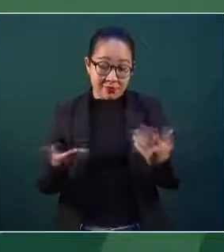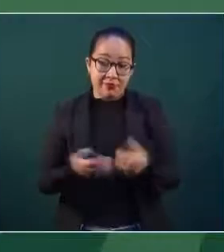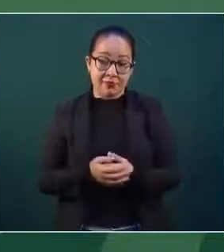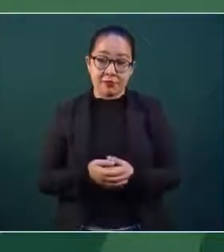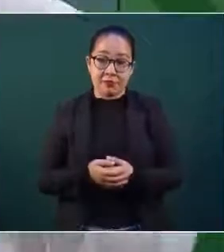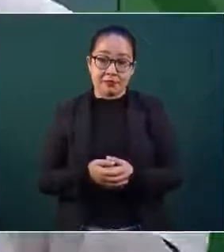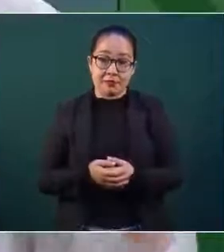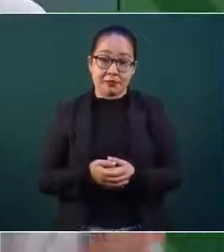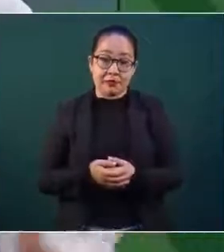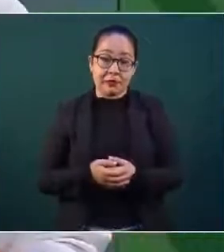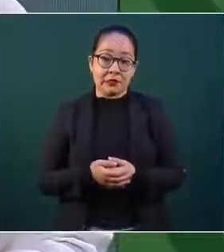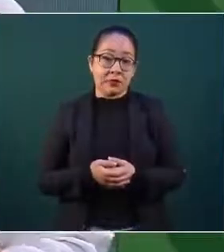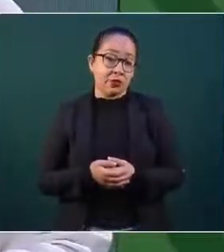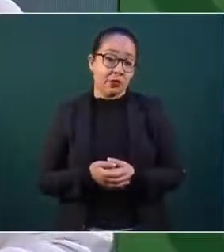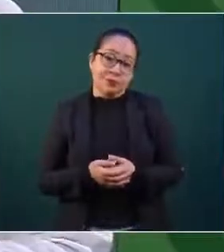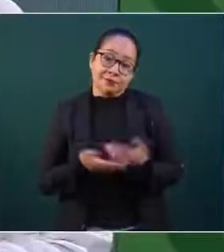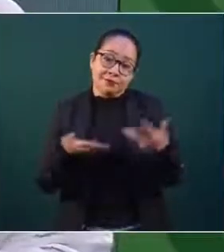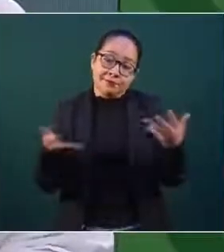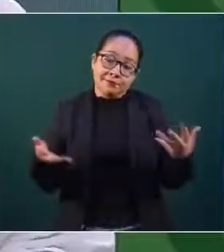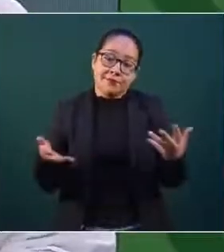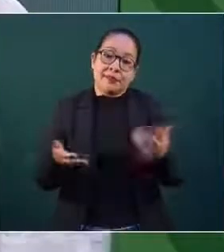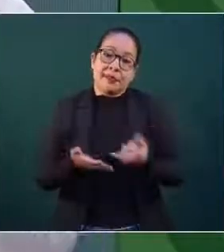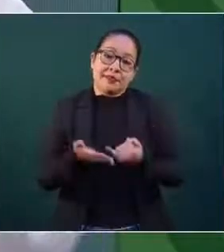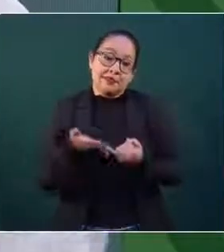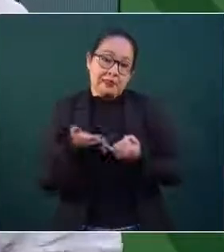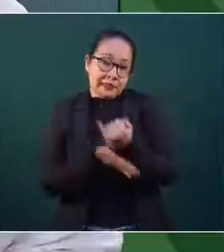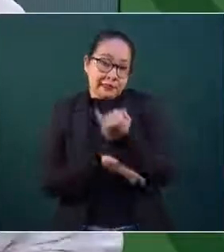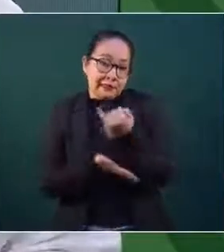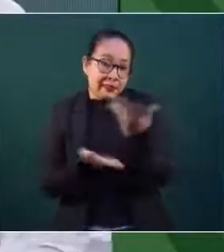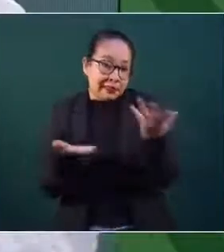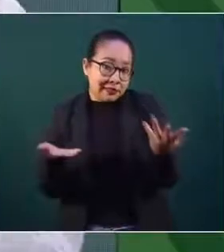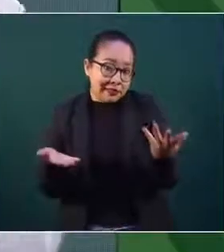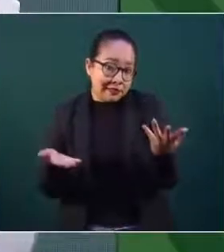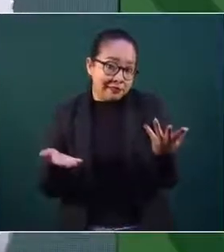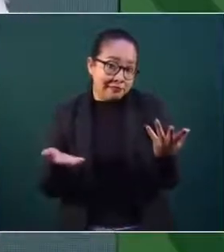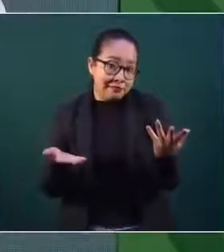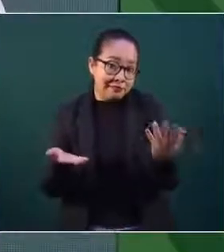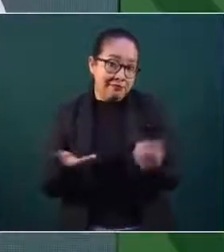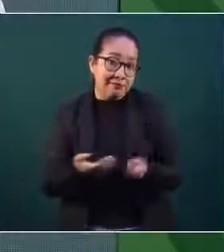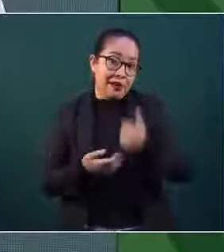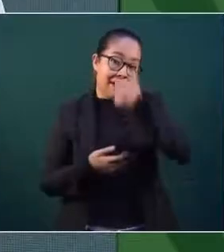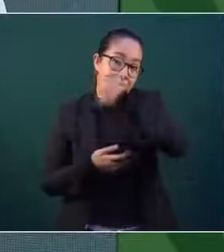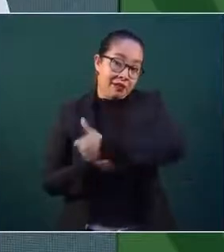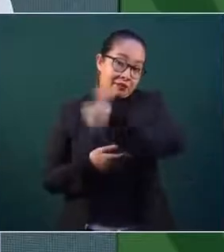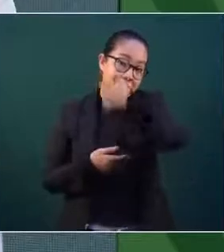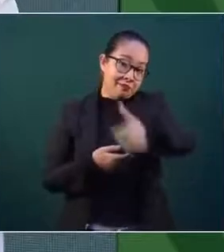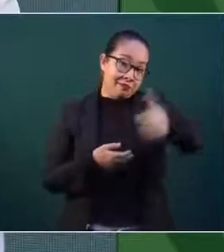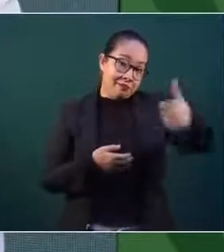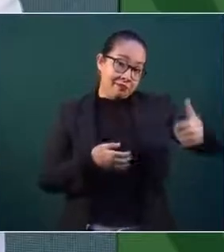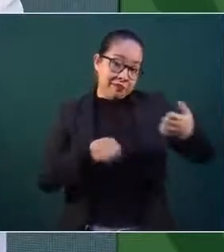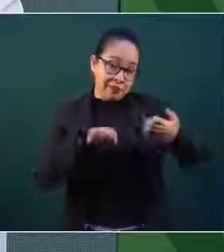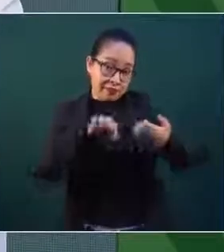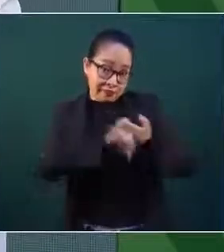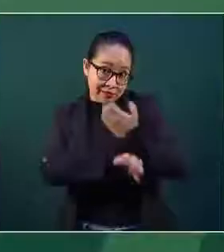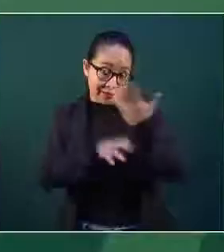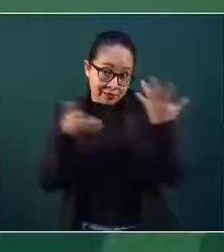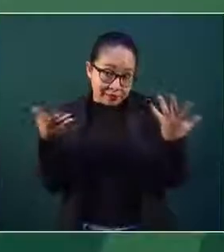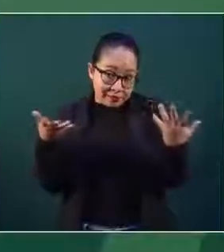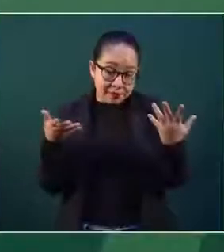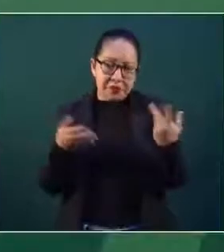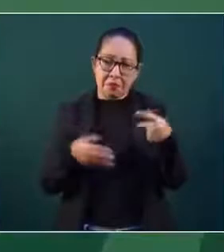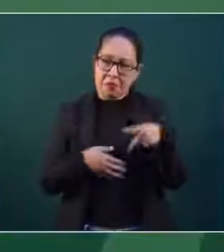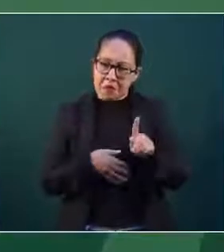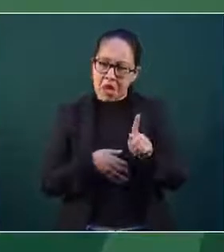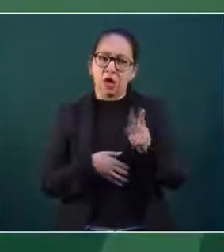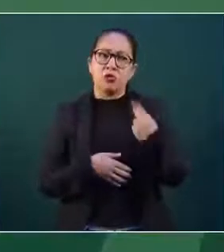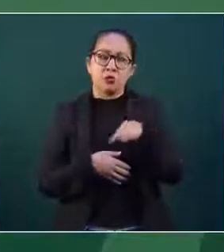Pero fueron decisiones que se tomaron en cada estado, pero la recomendación